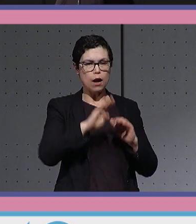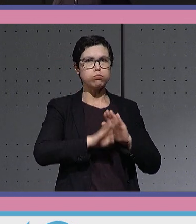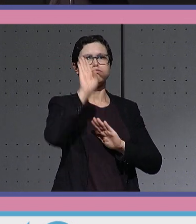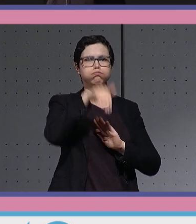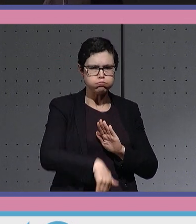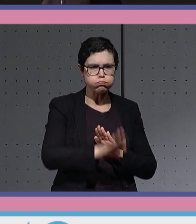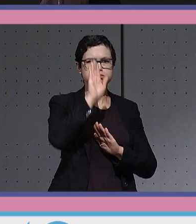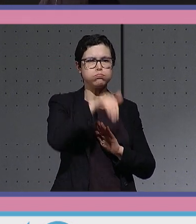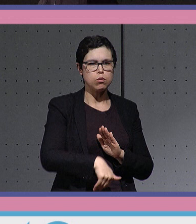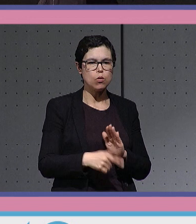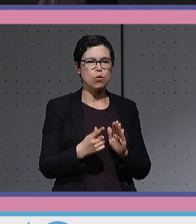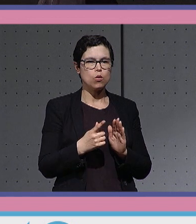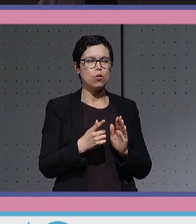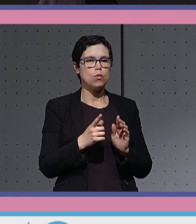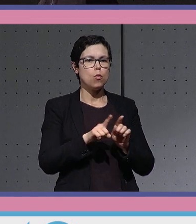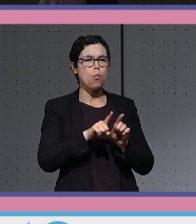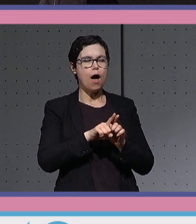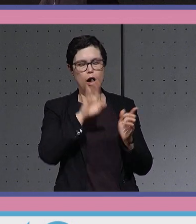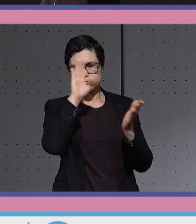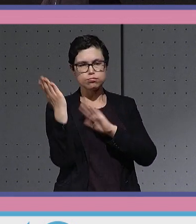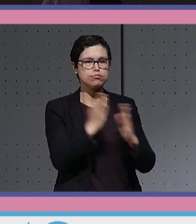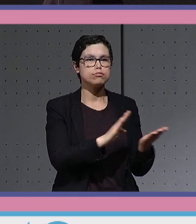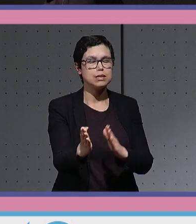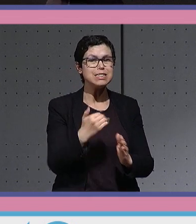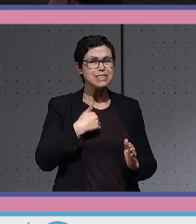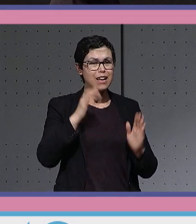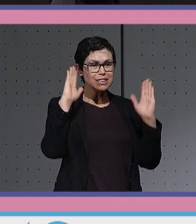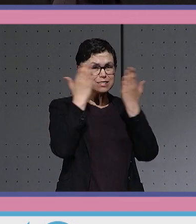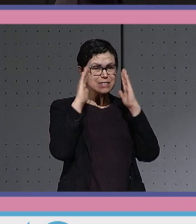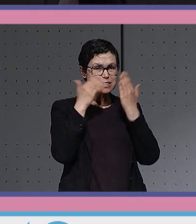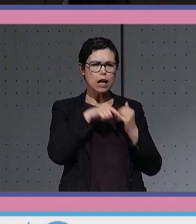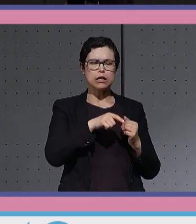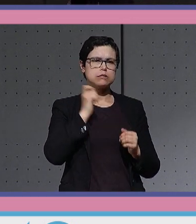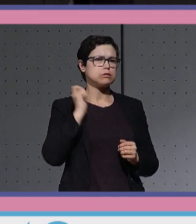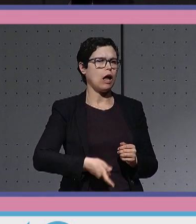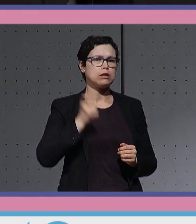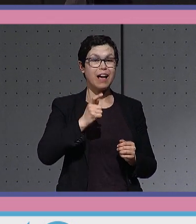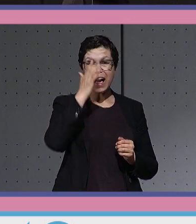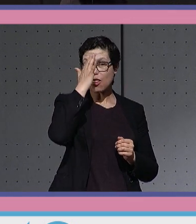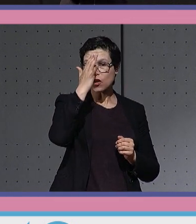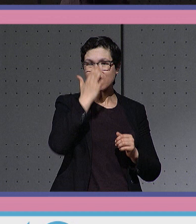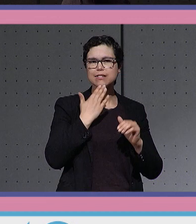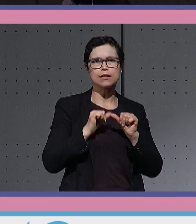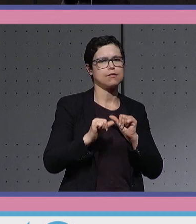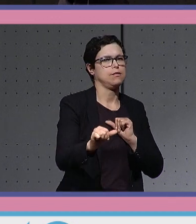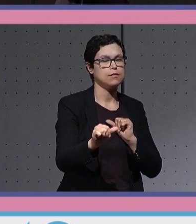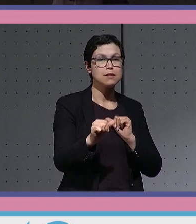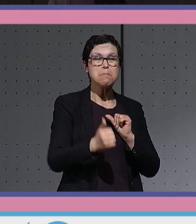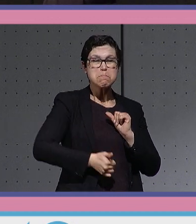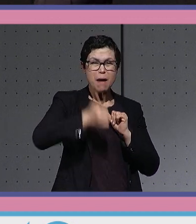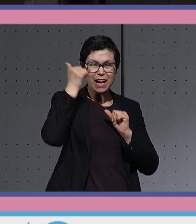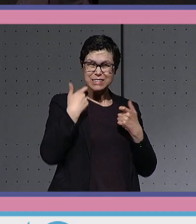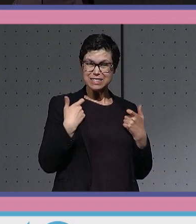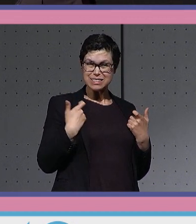ciclaciones anímicas son muy frecuentes en esta población. Y son muy frecuentes al llegar a la adolescencia. Y son muy frecuentes en niñas. Y son